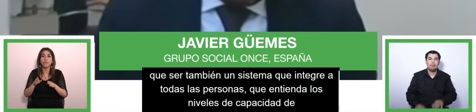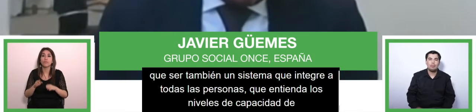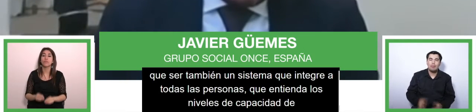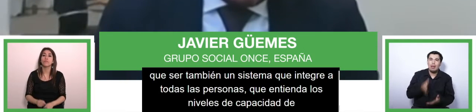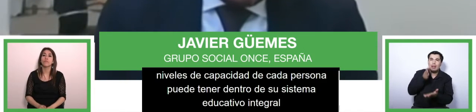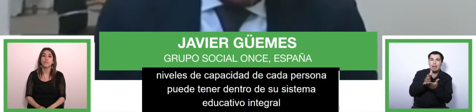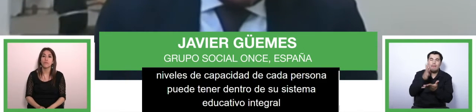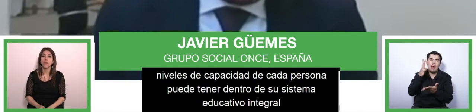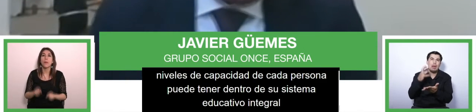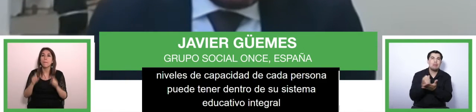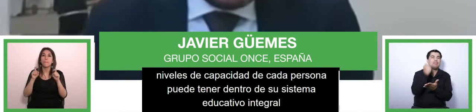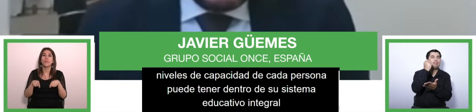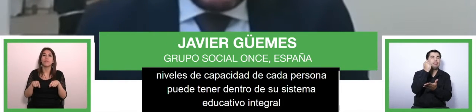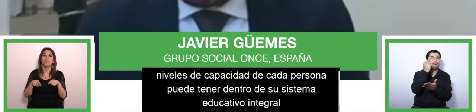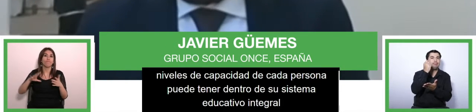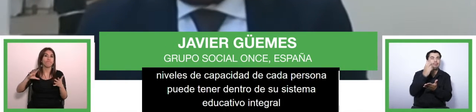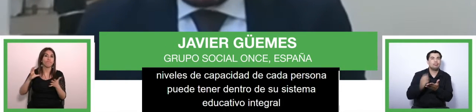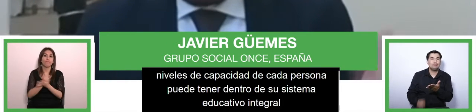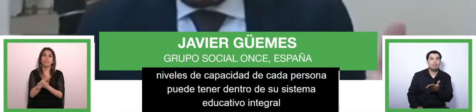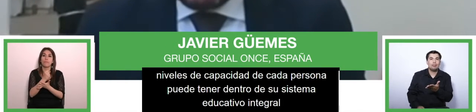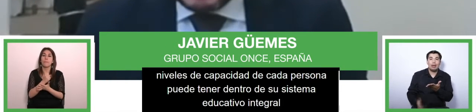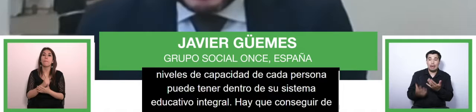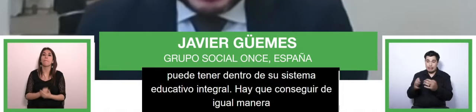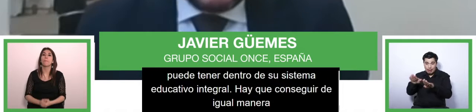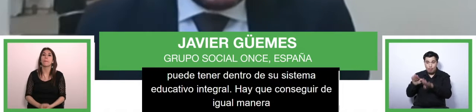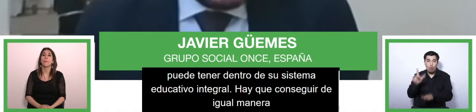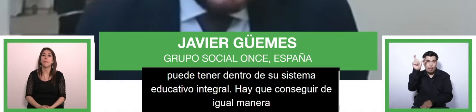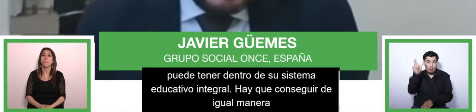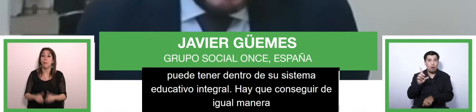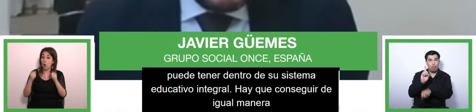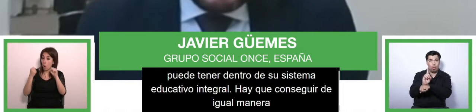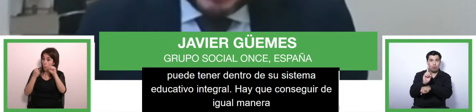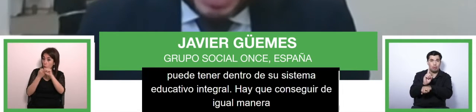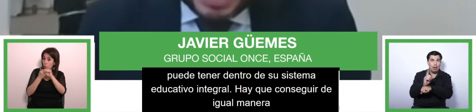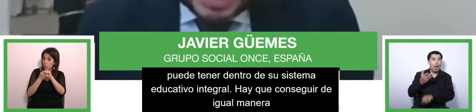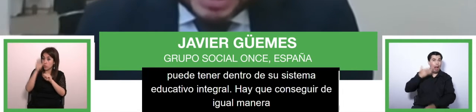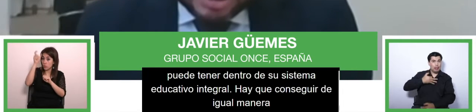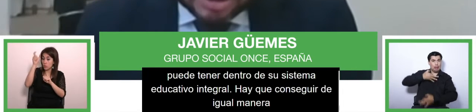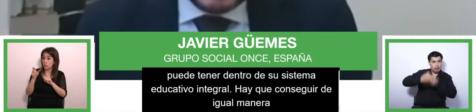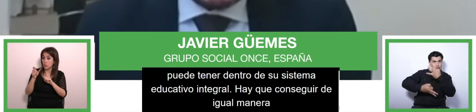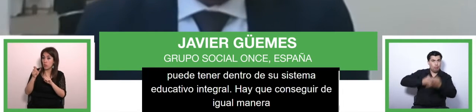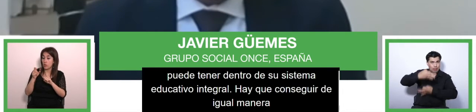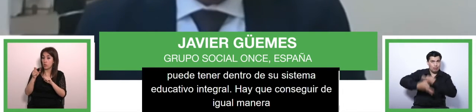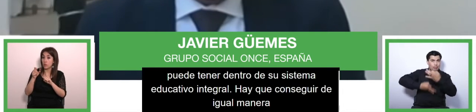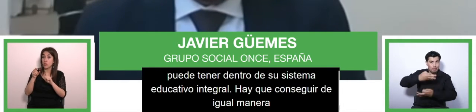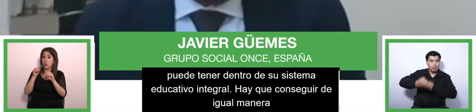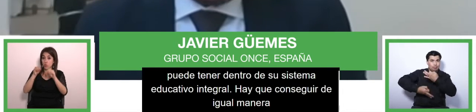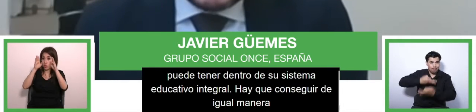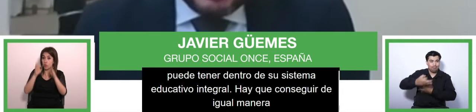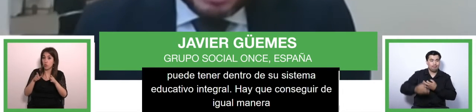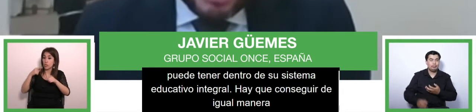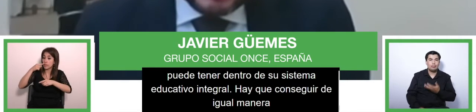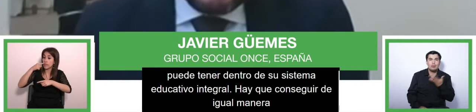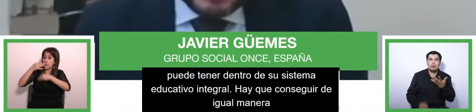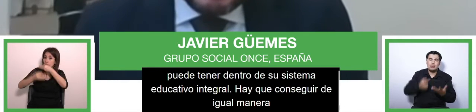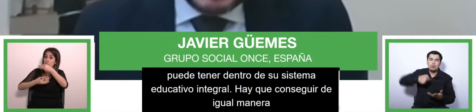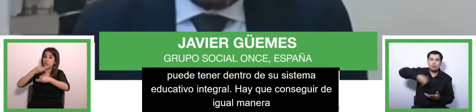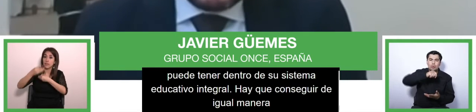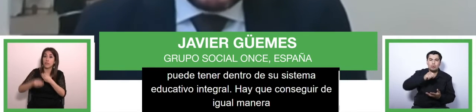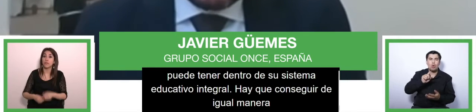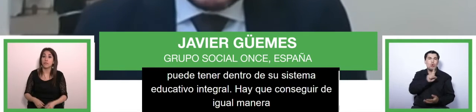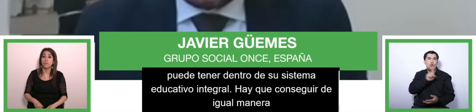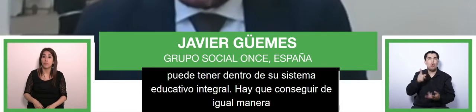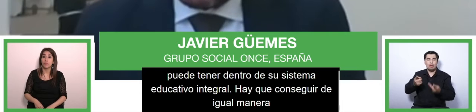de igual manera, que se apoye al personal docente, lo venimos destacando desde el principio. Si no conseguimos que haya un apoyo